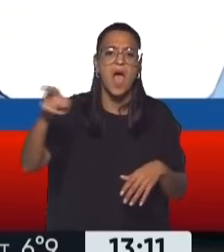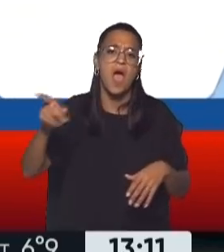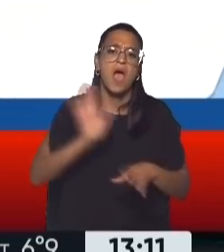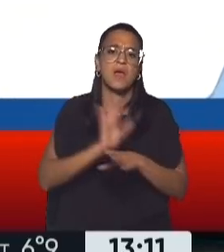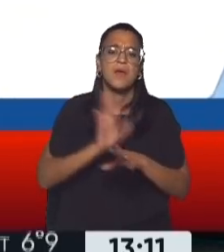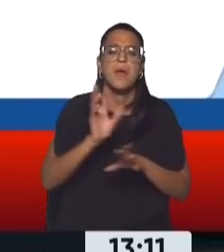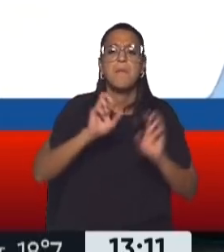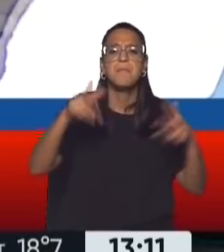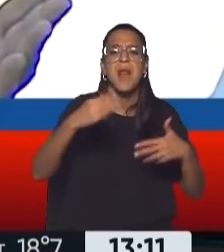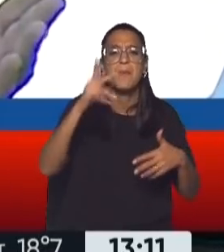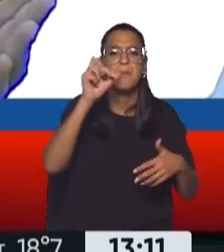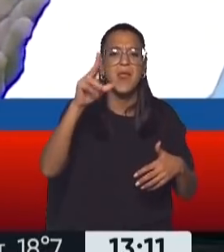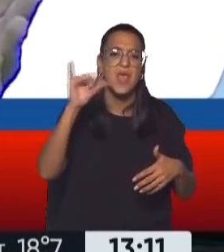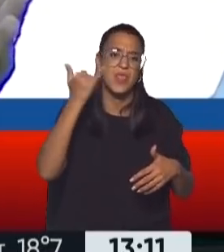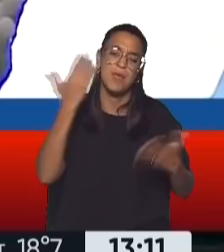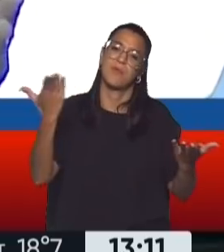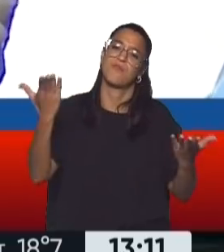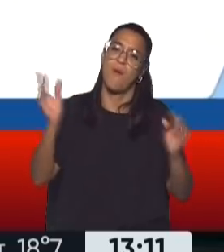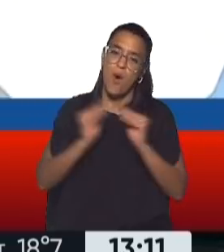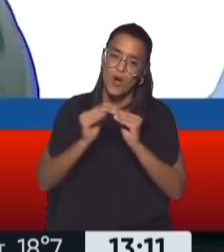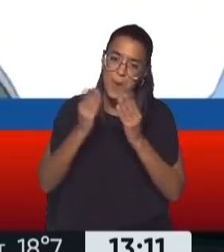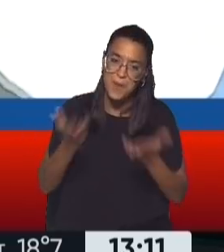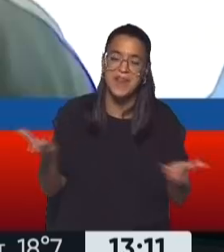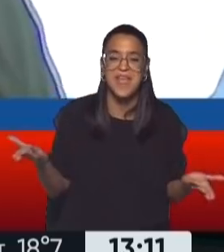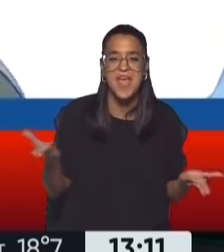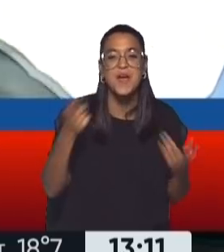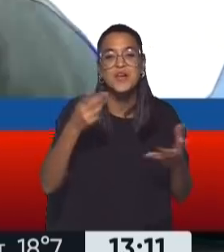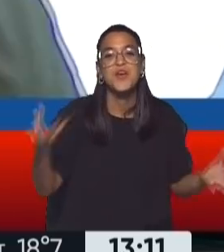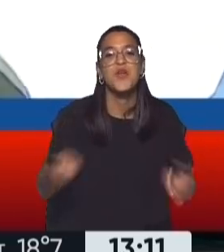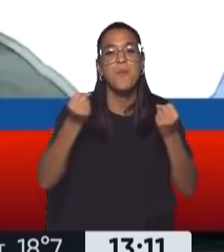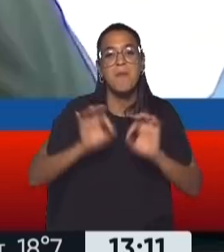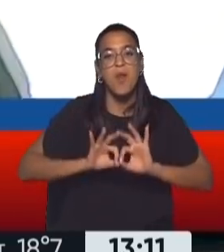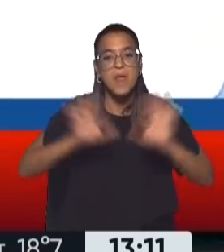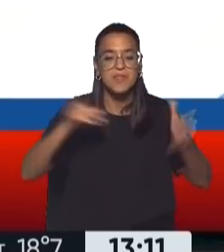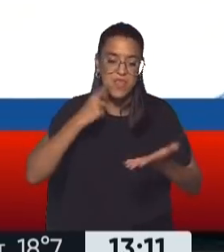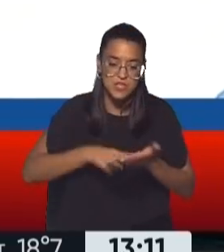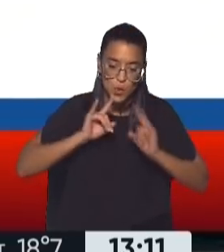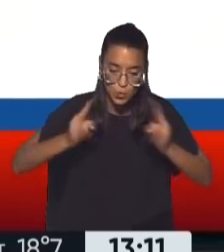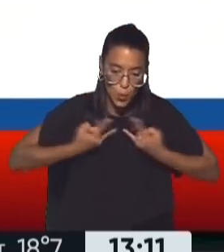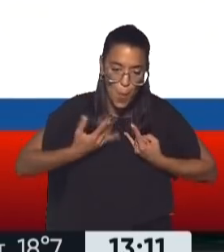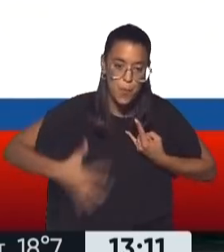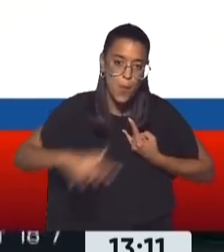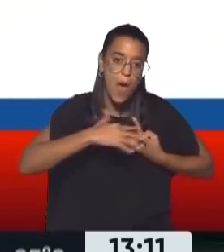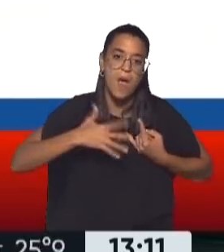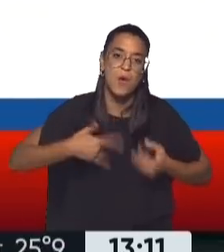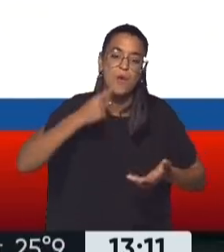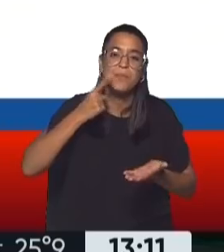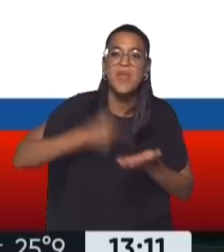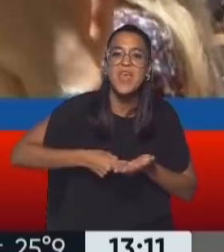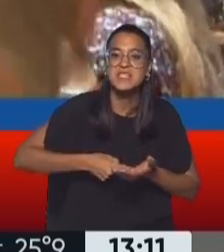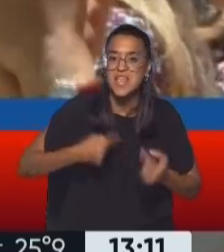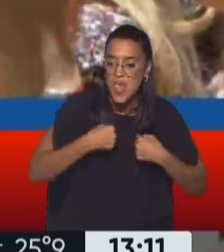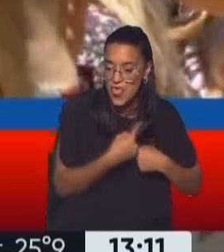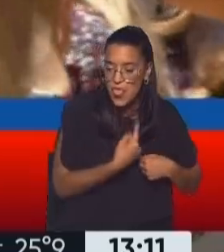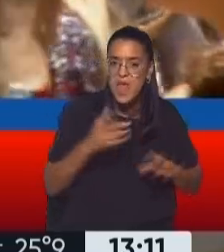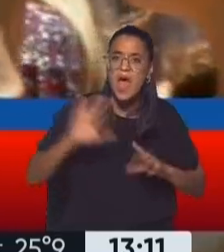el plan Brady. Por favor, compañeros, con eso recuperamos la libertad de decidir como pueblo, de que nadie más nos diga